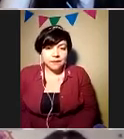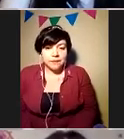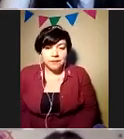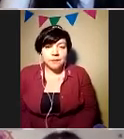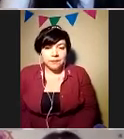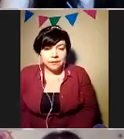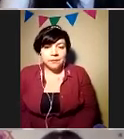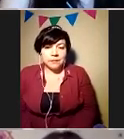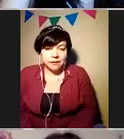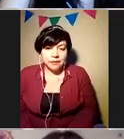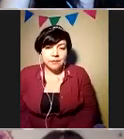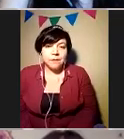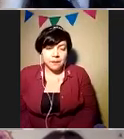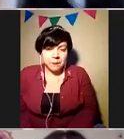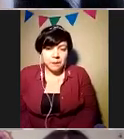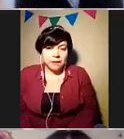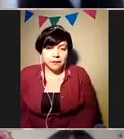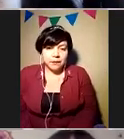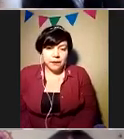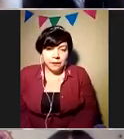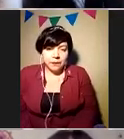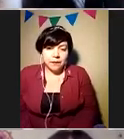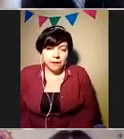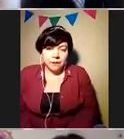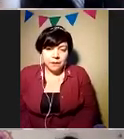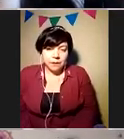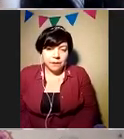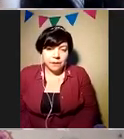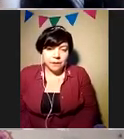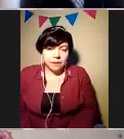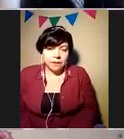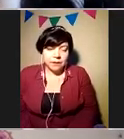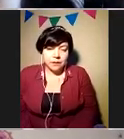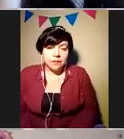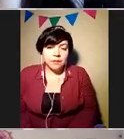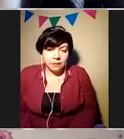bueno, antes se llamaba Elfa Juntarme, pasó a ser Elfa, y ya en adelante